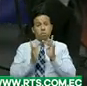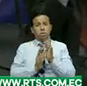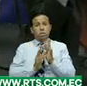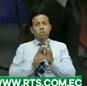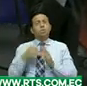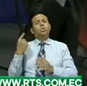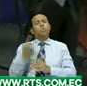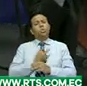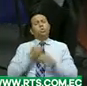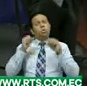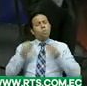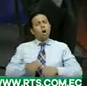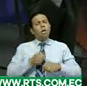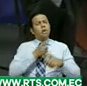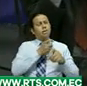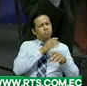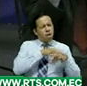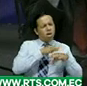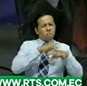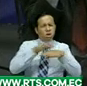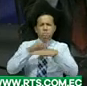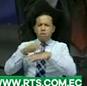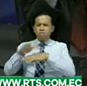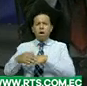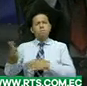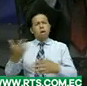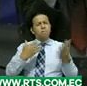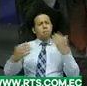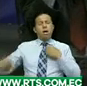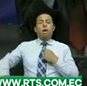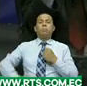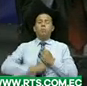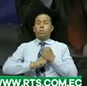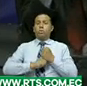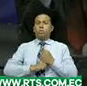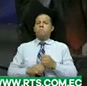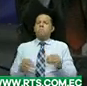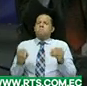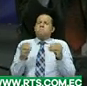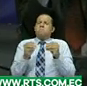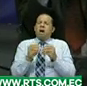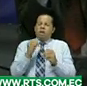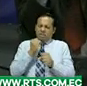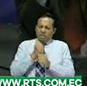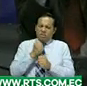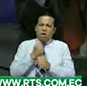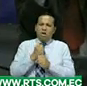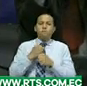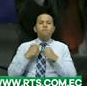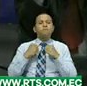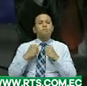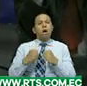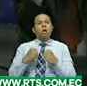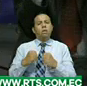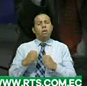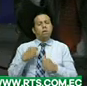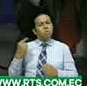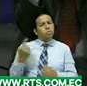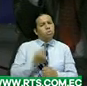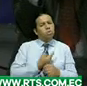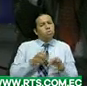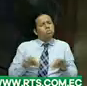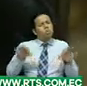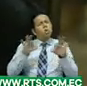pudimos convencer en la primera vuelta. Tenemos que trabajar aún más duro. Tenemos que lograr persuadir